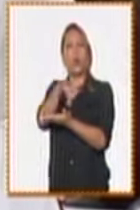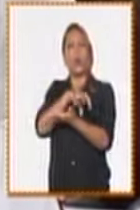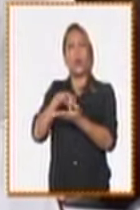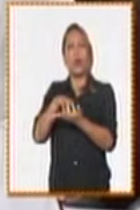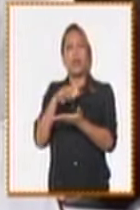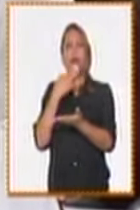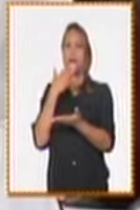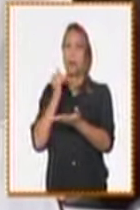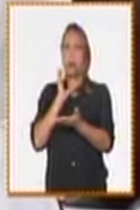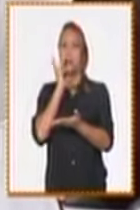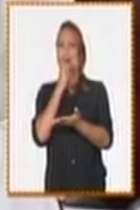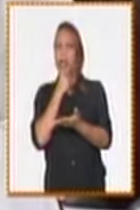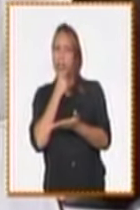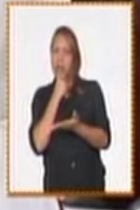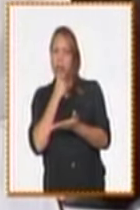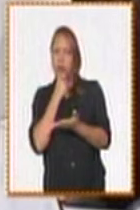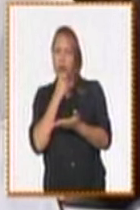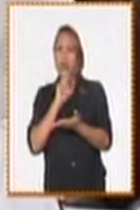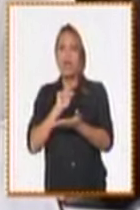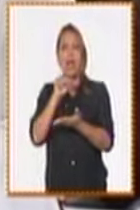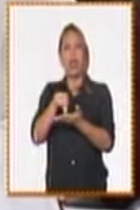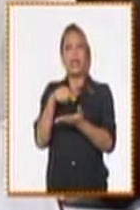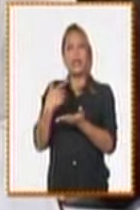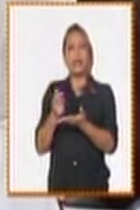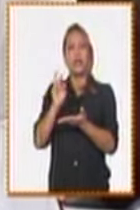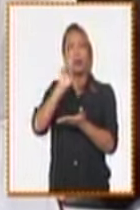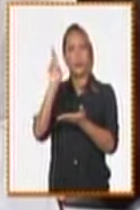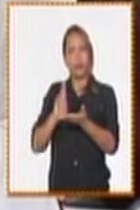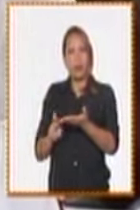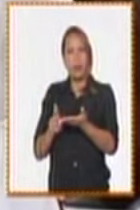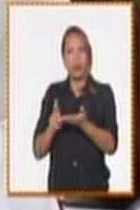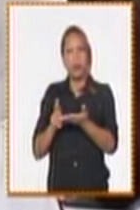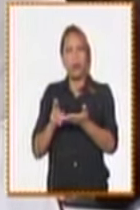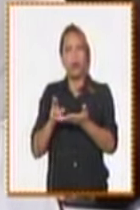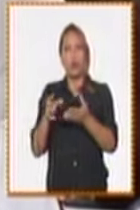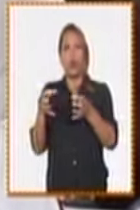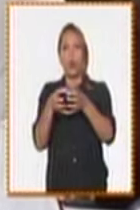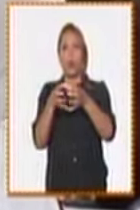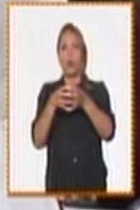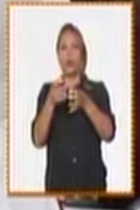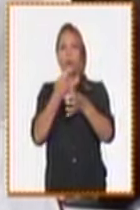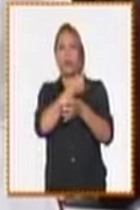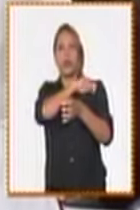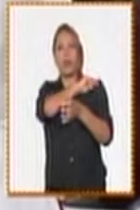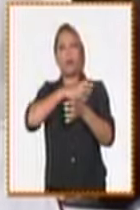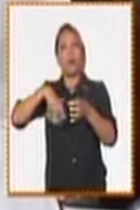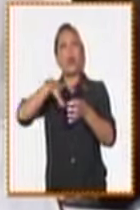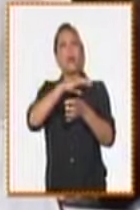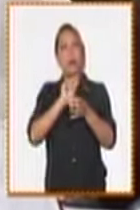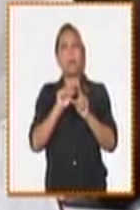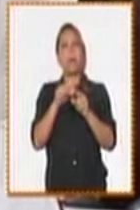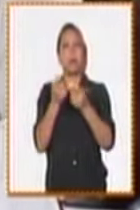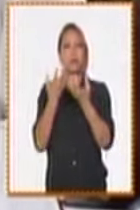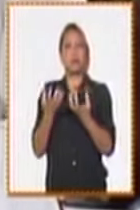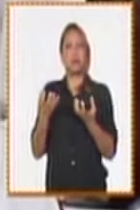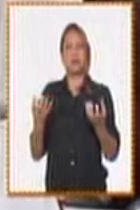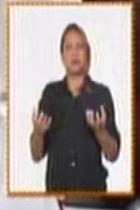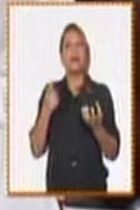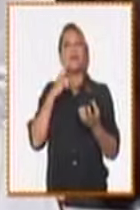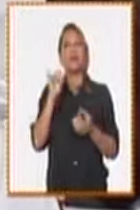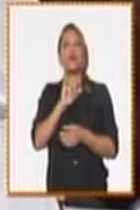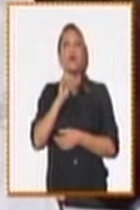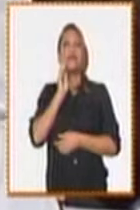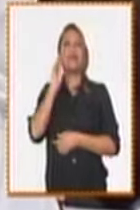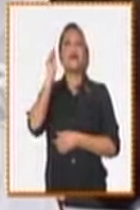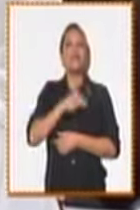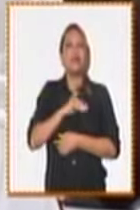río, un grupo poblacional amplio y eran hombres que dominaban la agricultura y la cerámica. Y